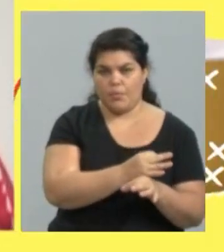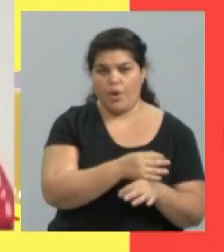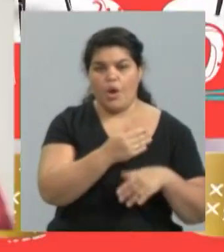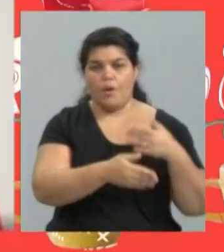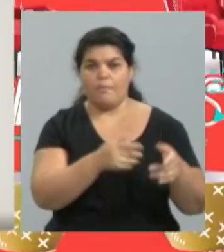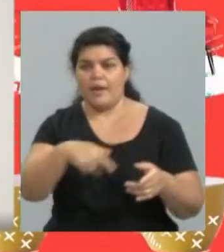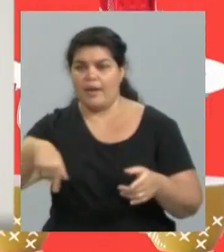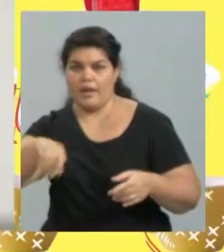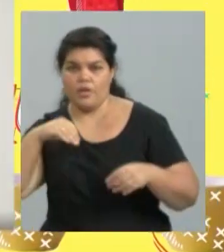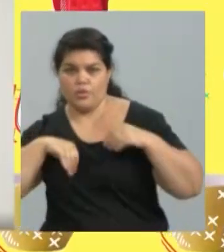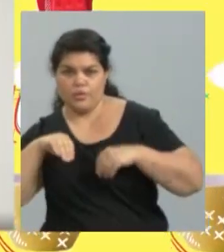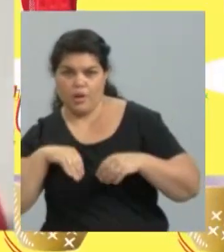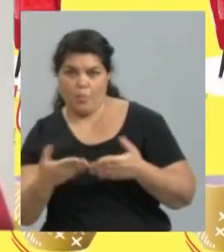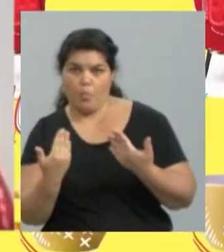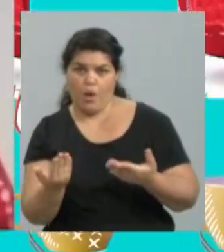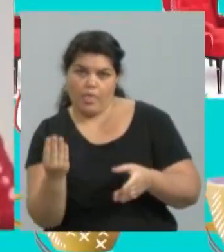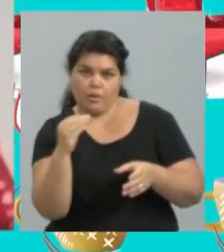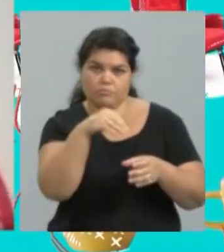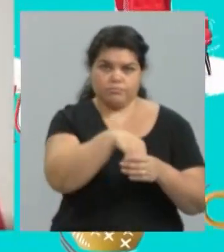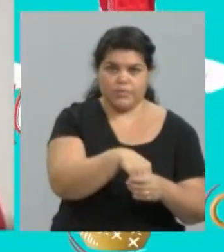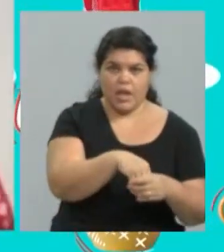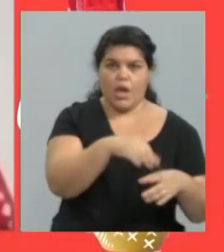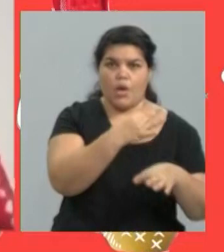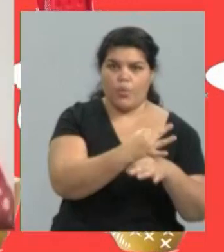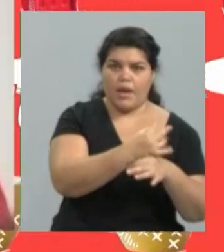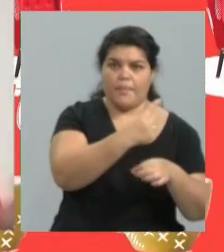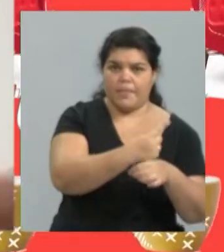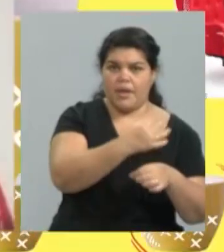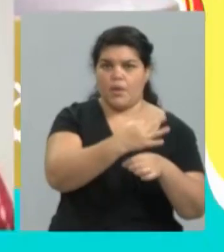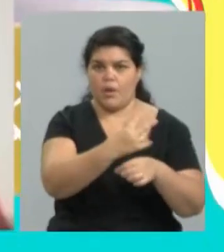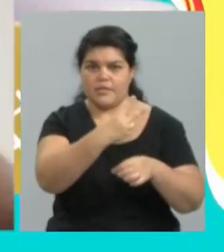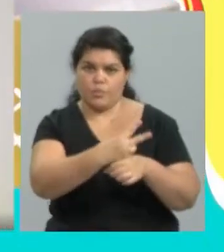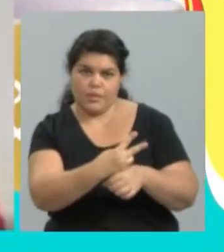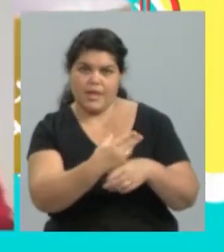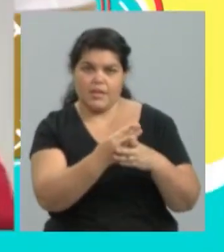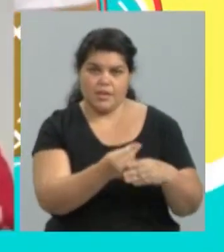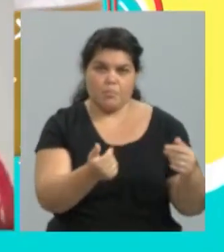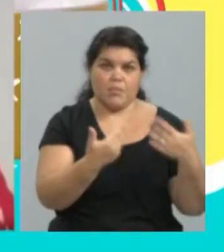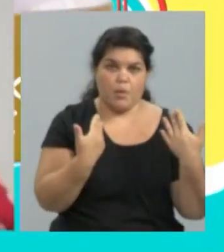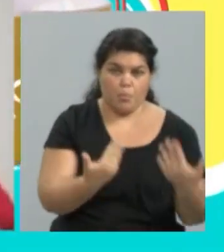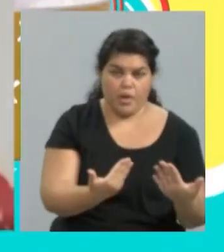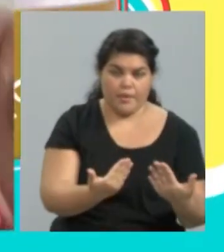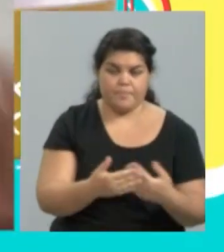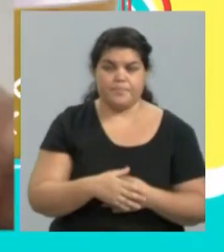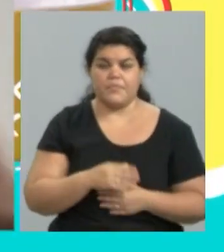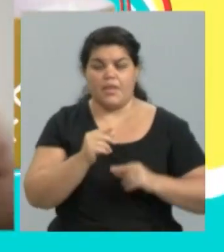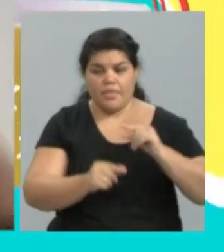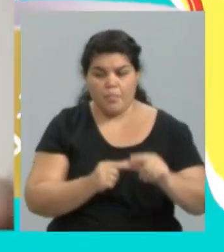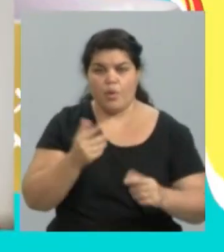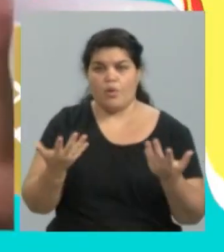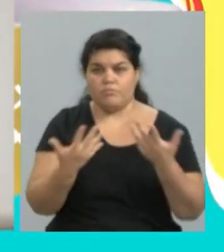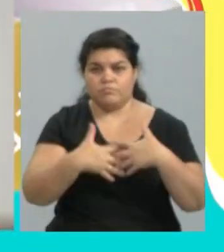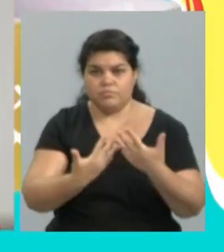trayectorias educativas y terminen lo que es la primaria, la secundaria. Y bueno, y de a poquito hemos ido como aportando